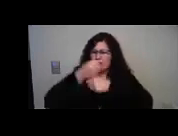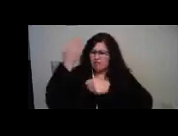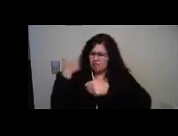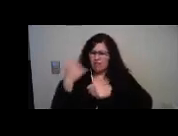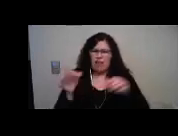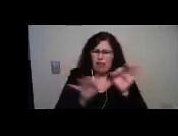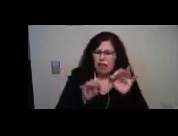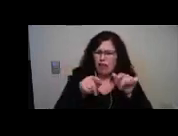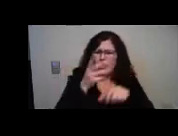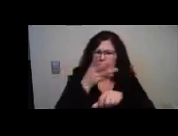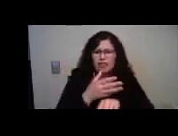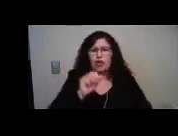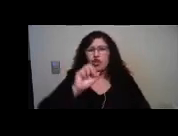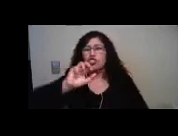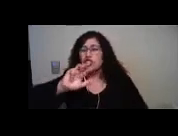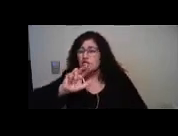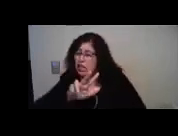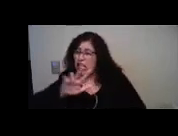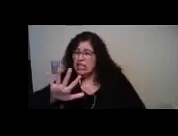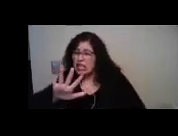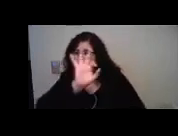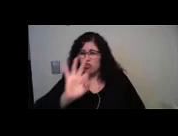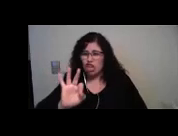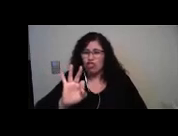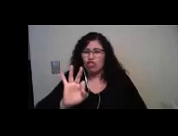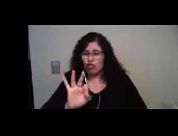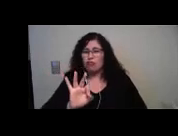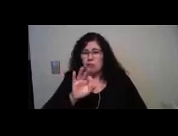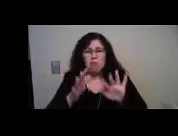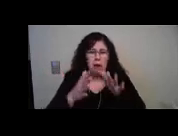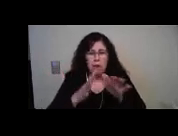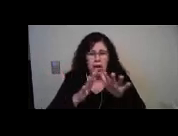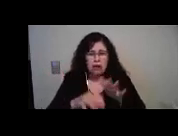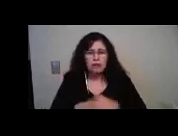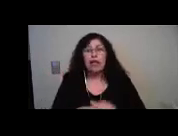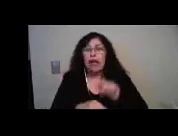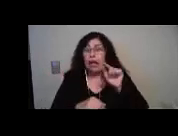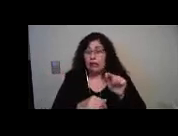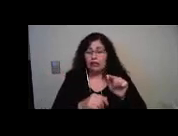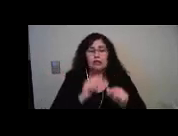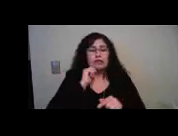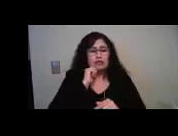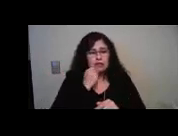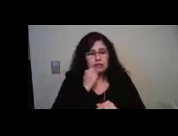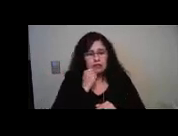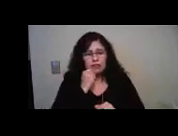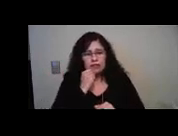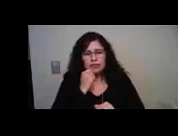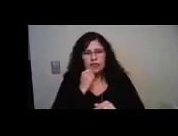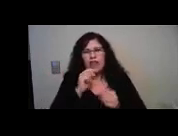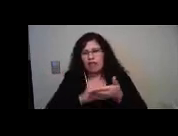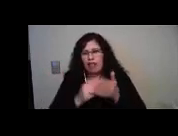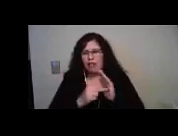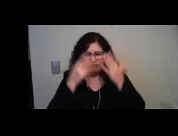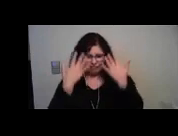un 85% de los casos, ¿ya? Y que corresponden a mecanismos fisiopatológicos